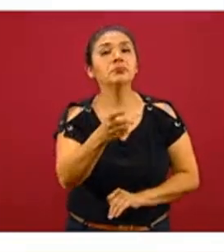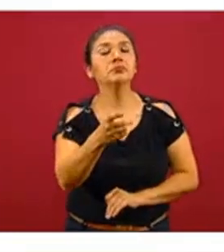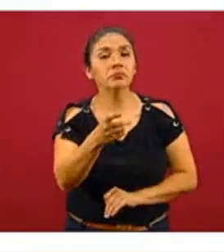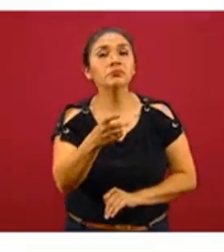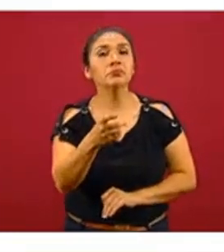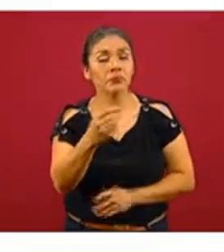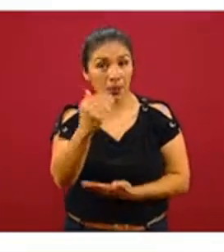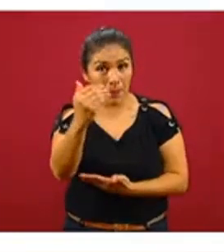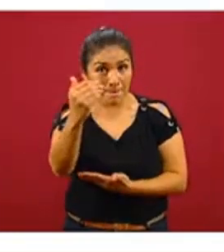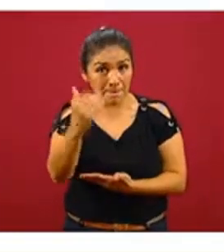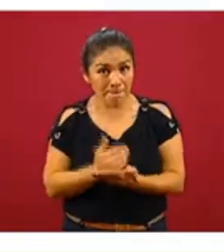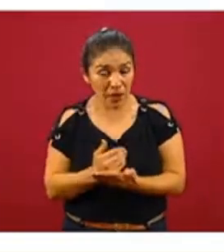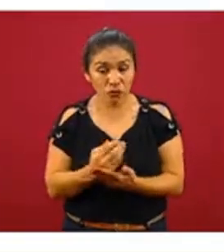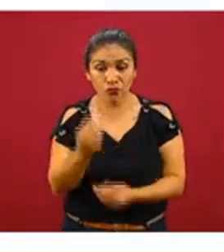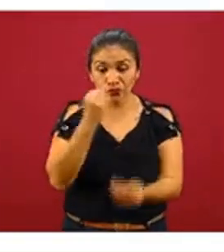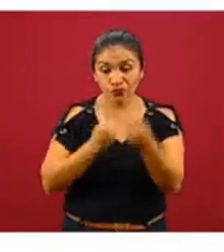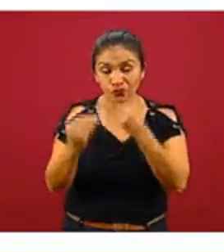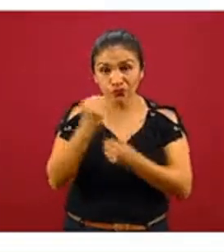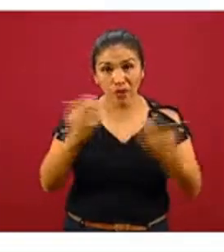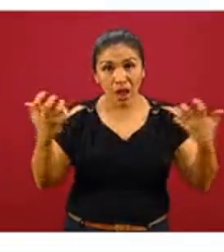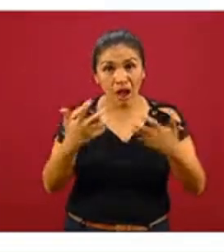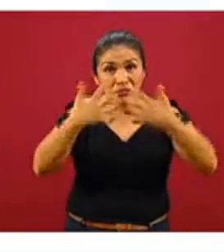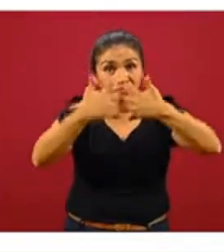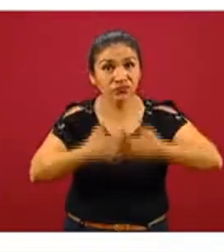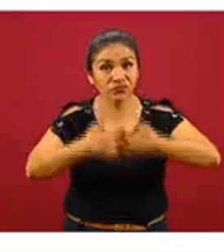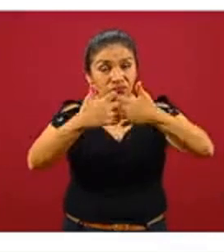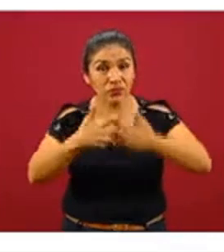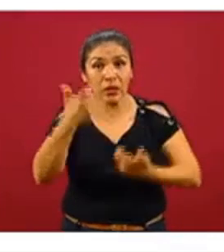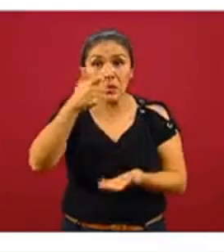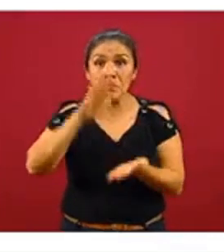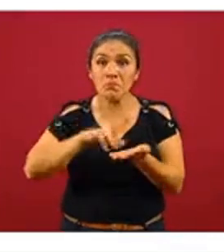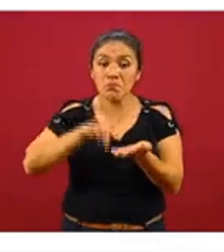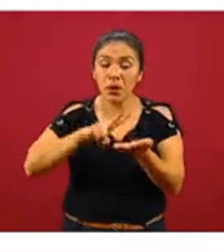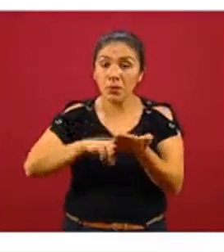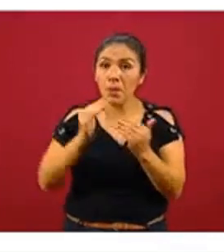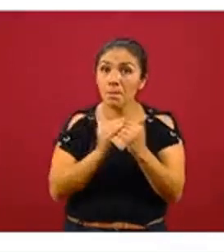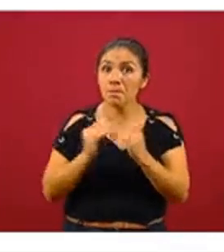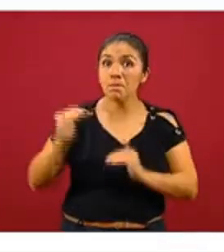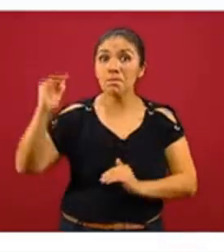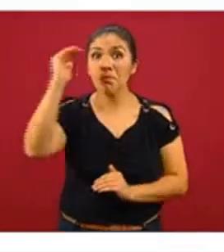disminución de la producción alimentaria y un aumento del precio de los alimentos